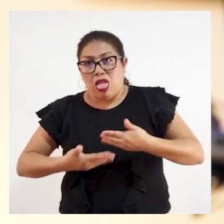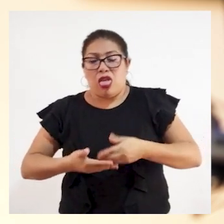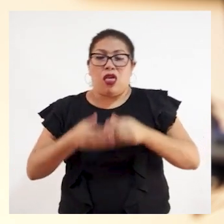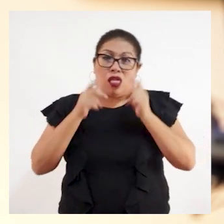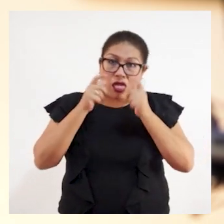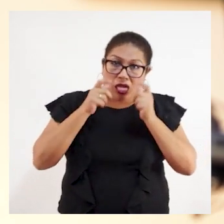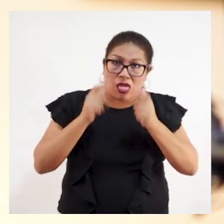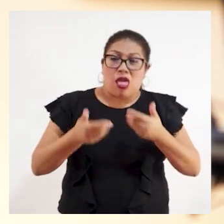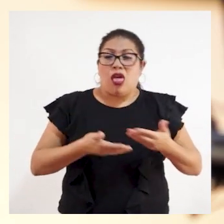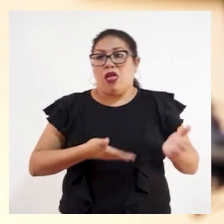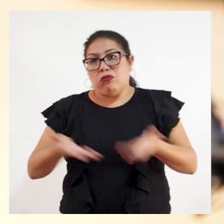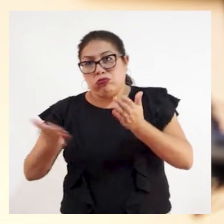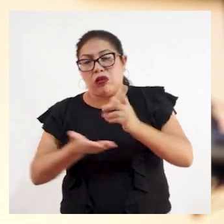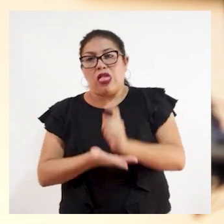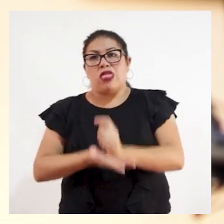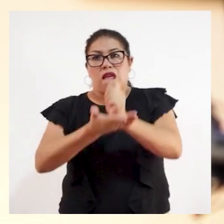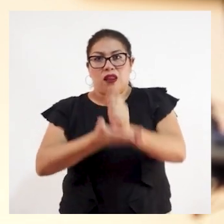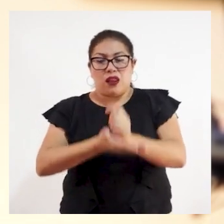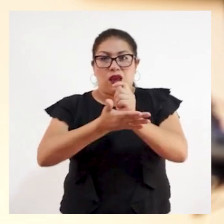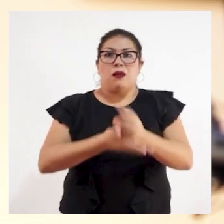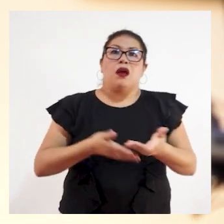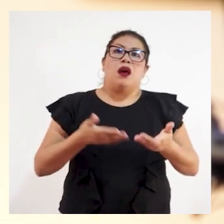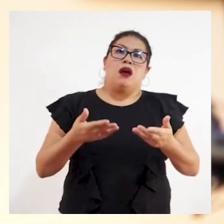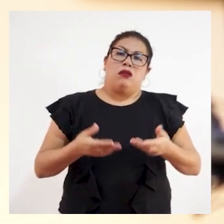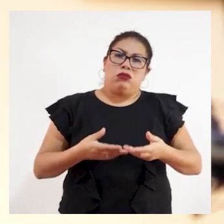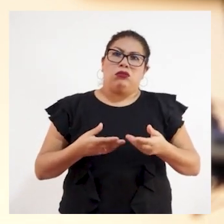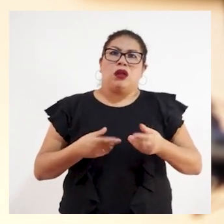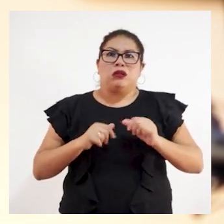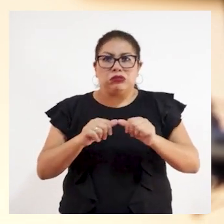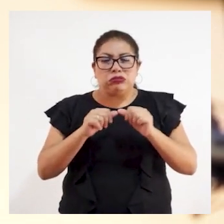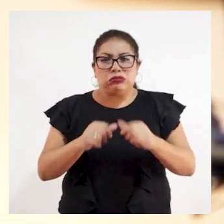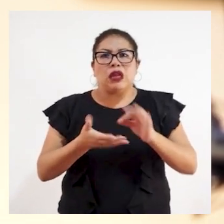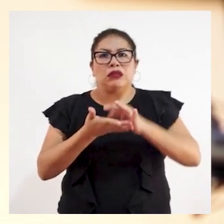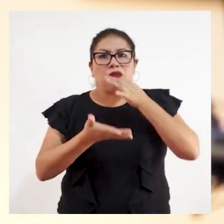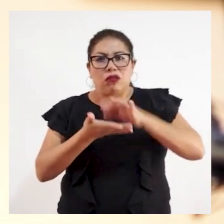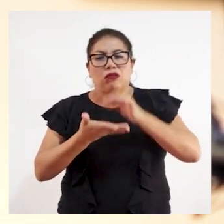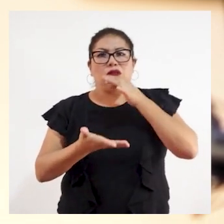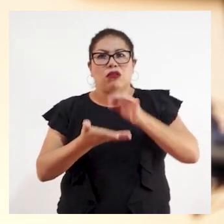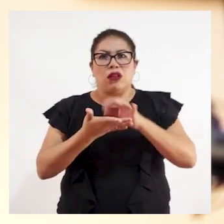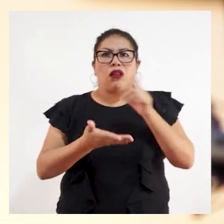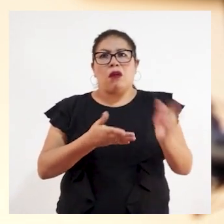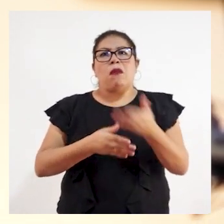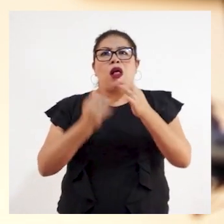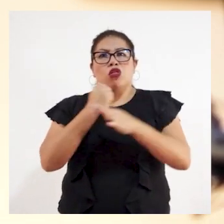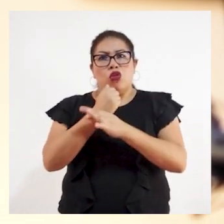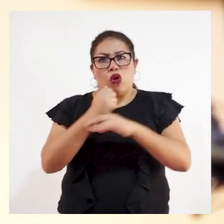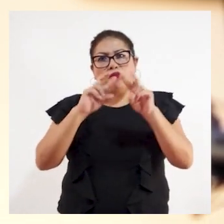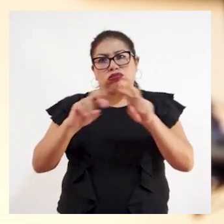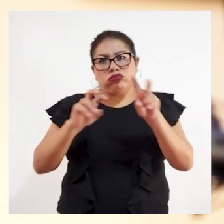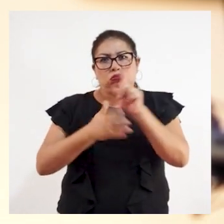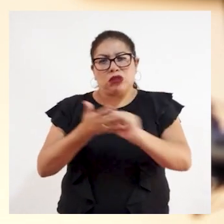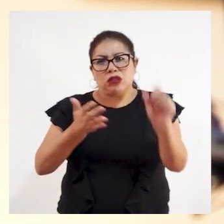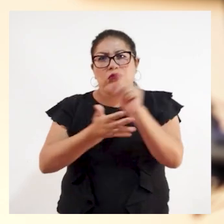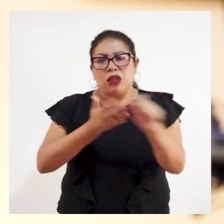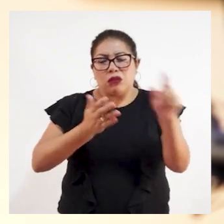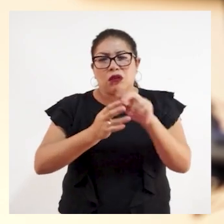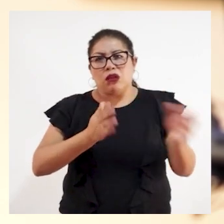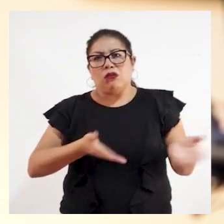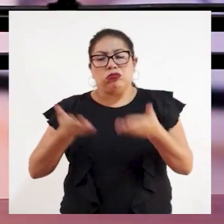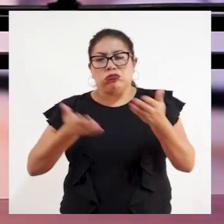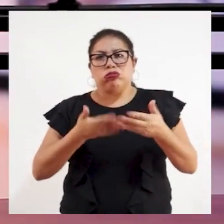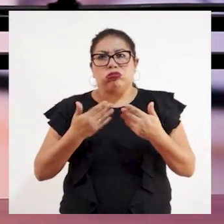atenderlo, cuidarlo, llevarlo a terapias, seguir su tratamiento médico, sus controles médicos.